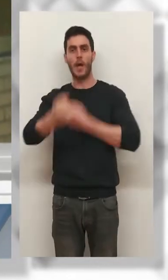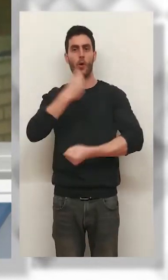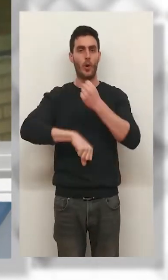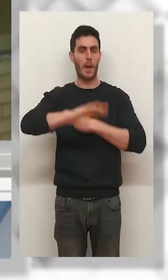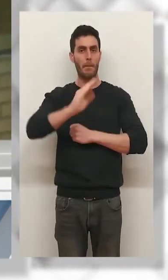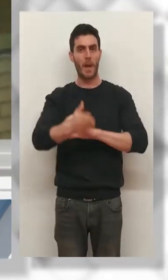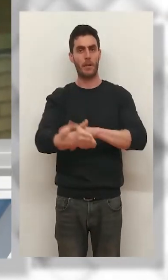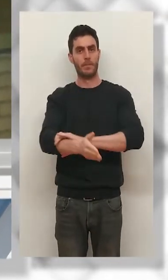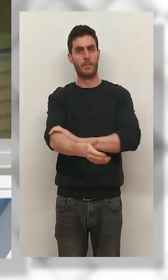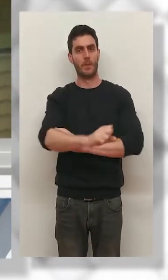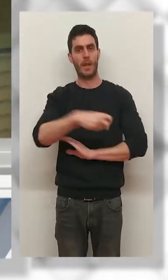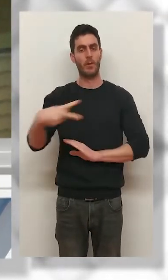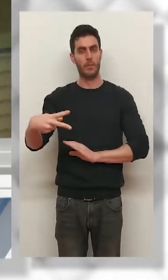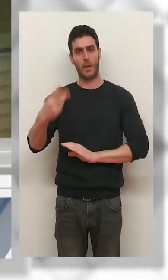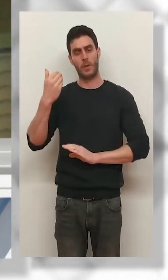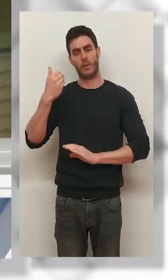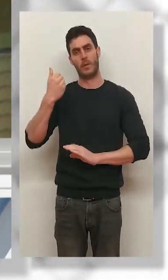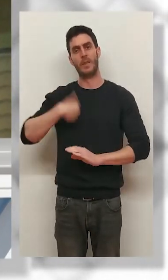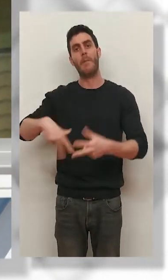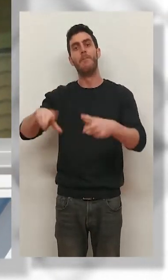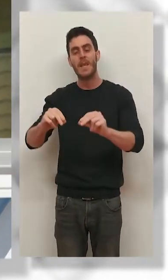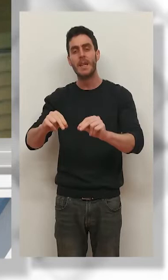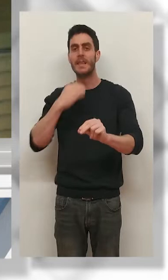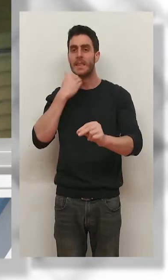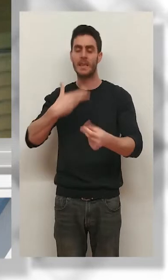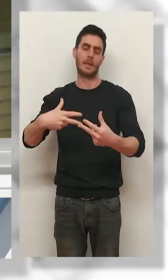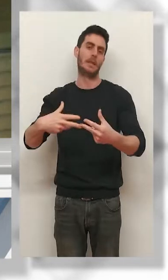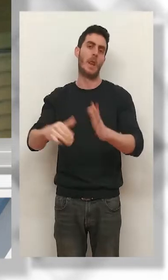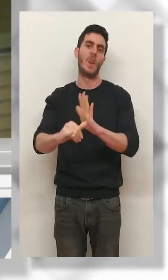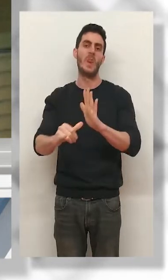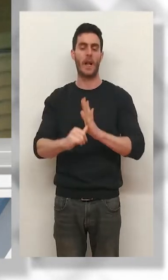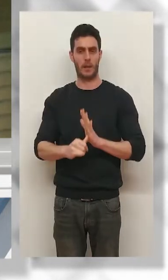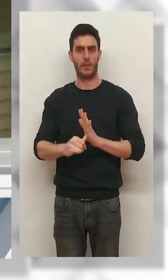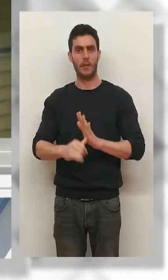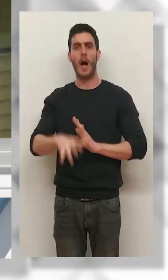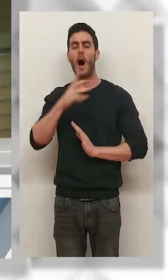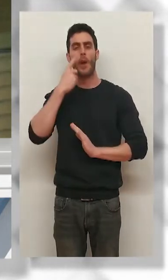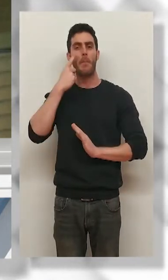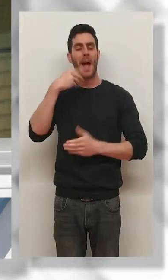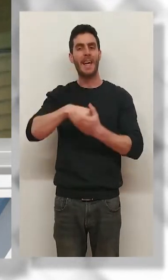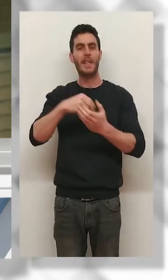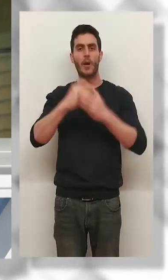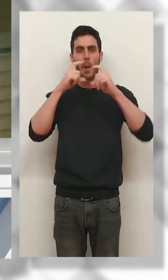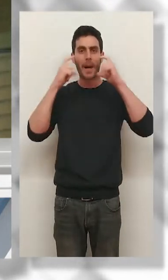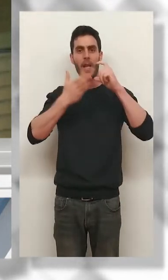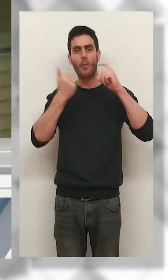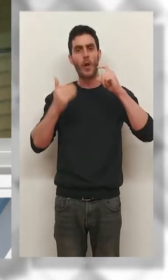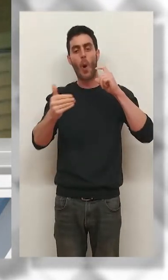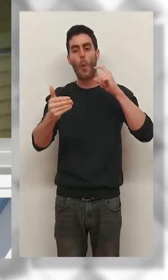reveses económicos, cuyo final parece más próximo. Ahora el debate se centra en cuándo y cómo retirar las mascarillas en